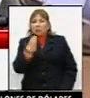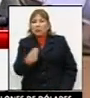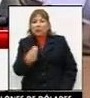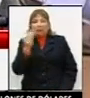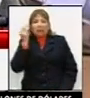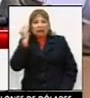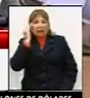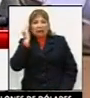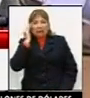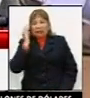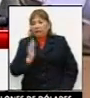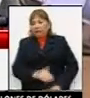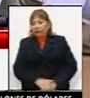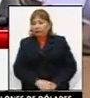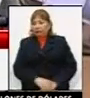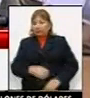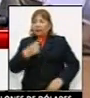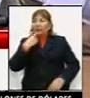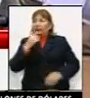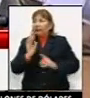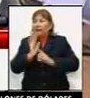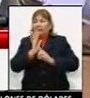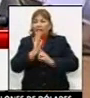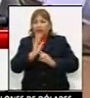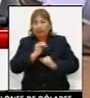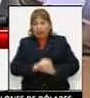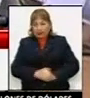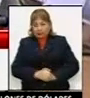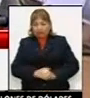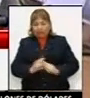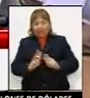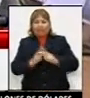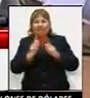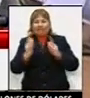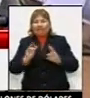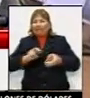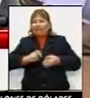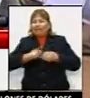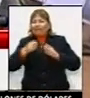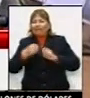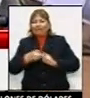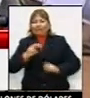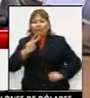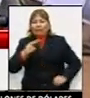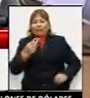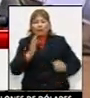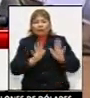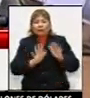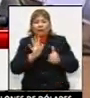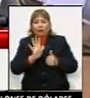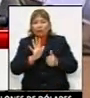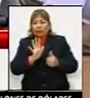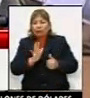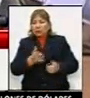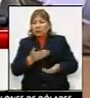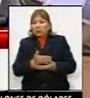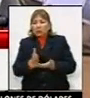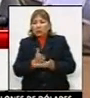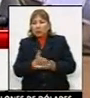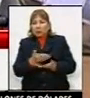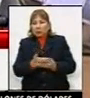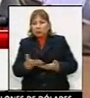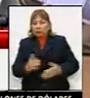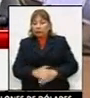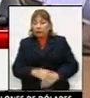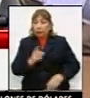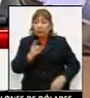saben. Se ha señalado que el gran problema de los resultados del 2016 es la cifra repartidora. No